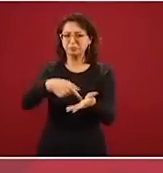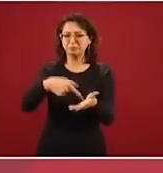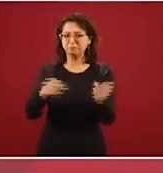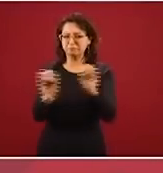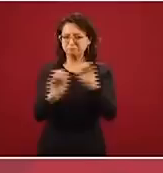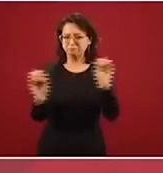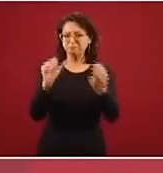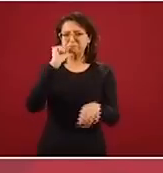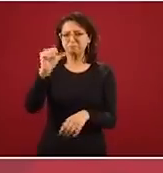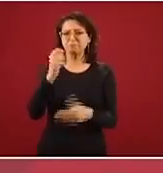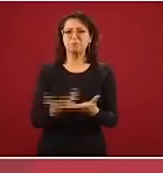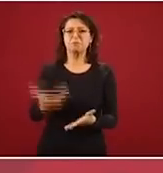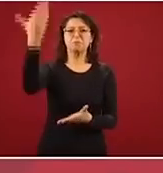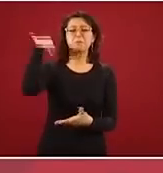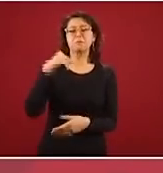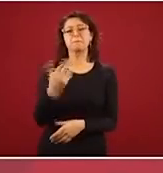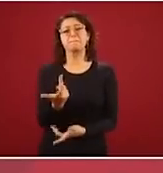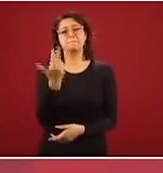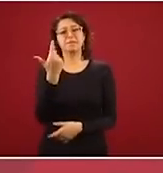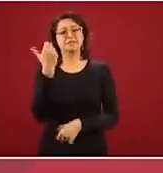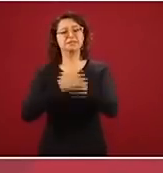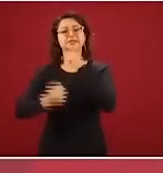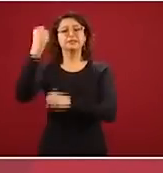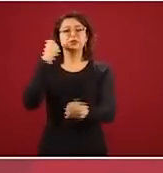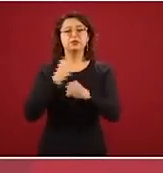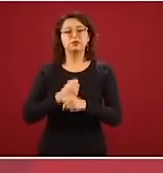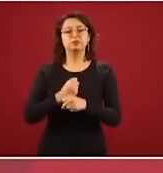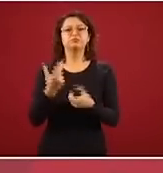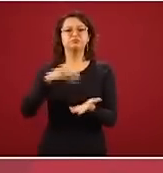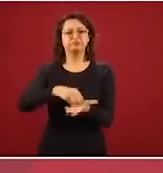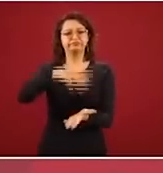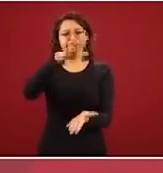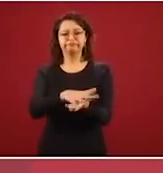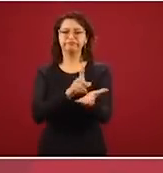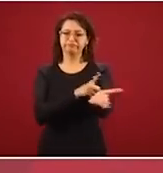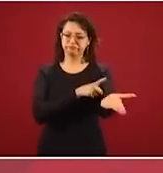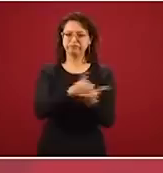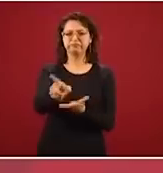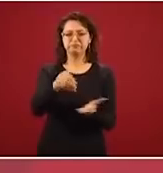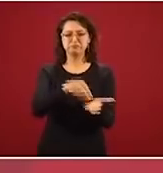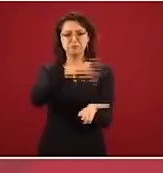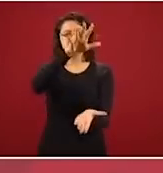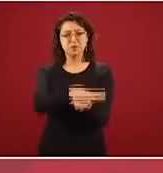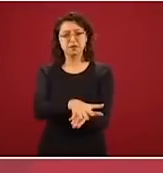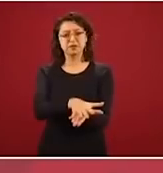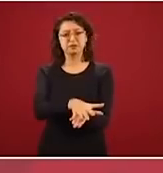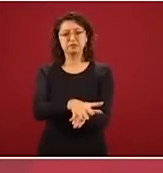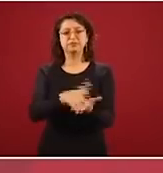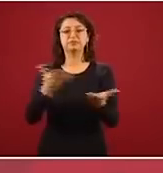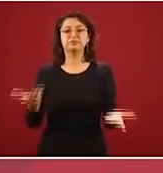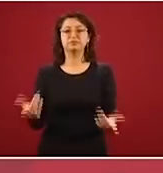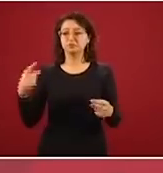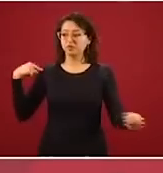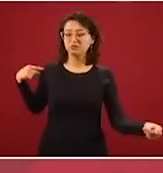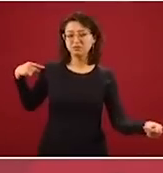Hace 25 años, recuerdo, se estableció este derecho y, en vez